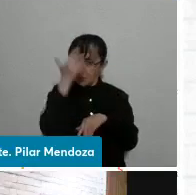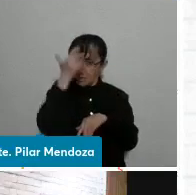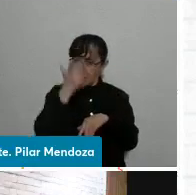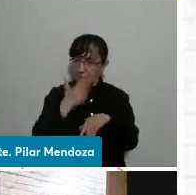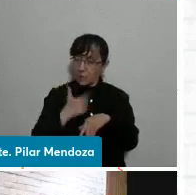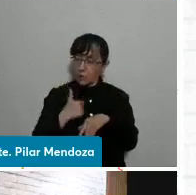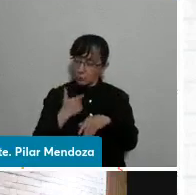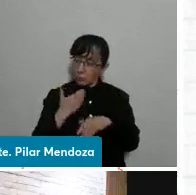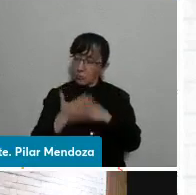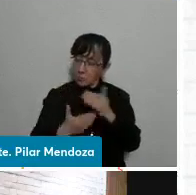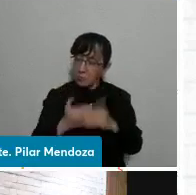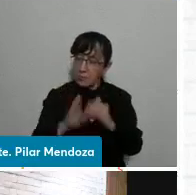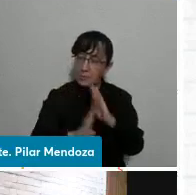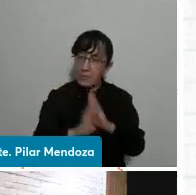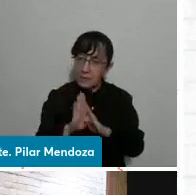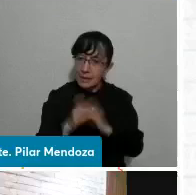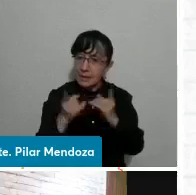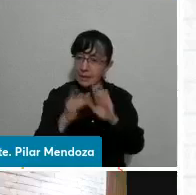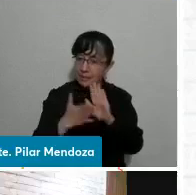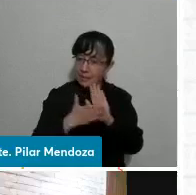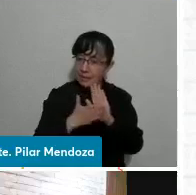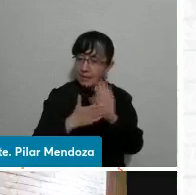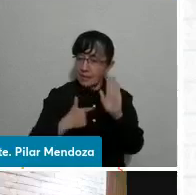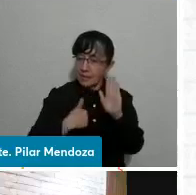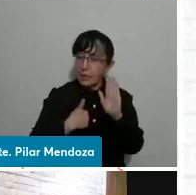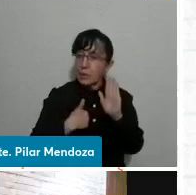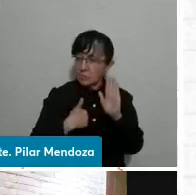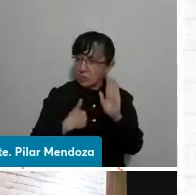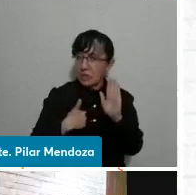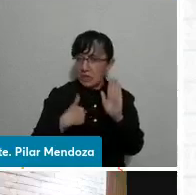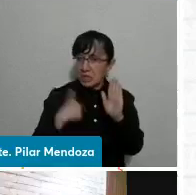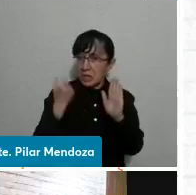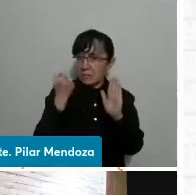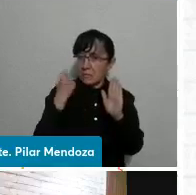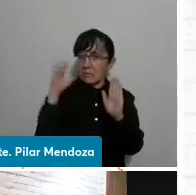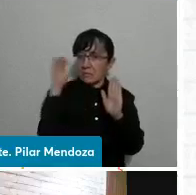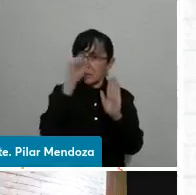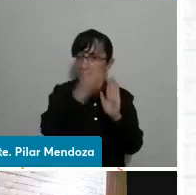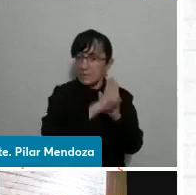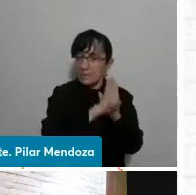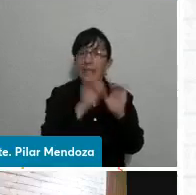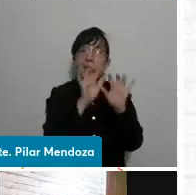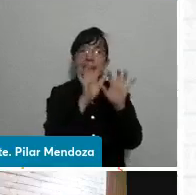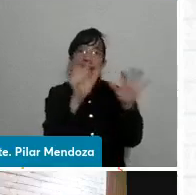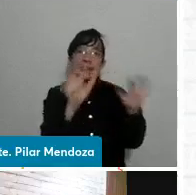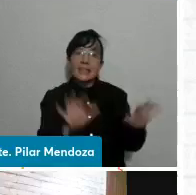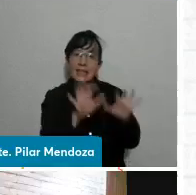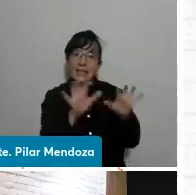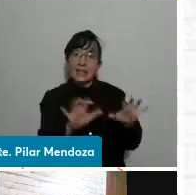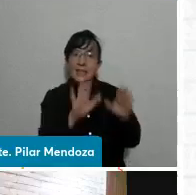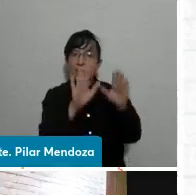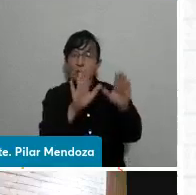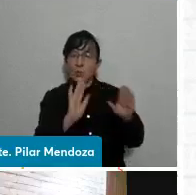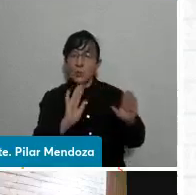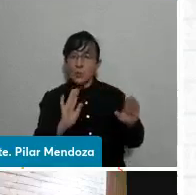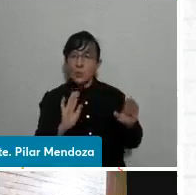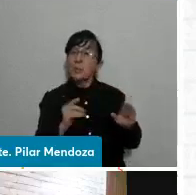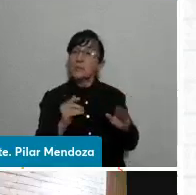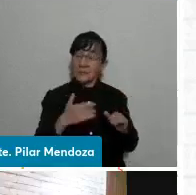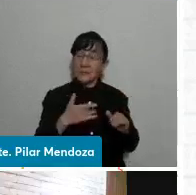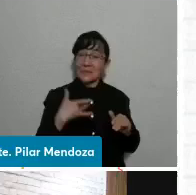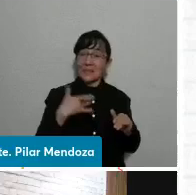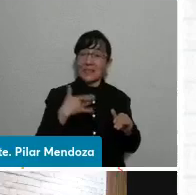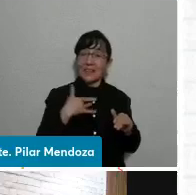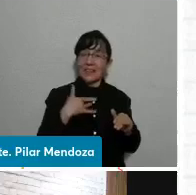y verificar, ellos dan su punto de vista de verificación, si la actividad fue agradable o